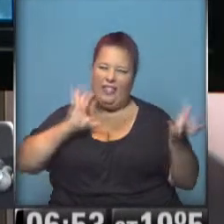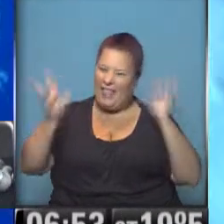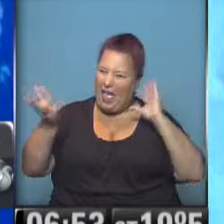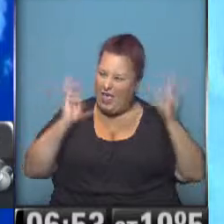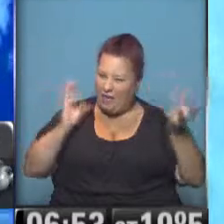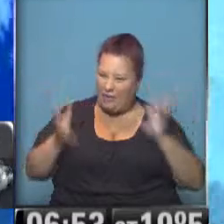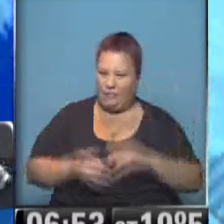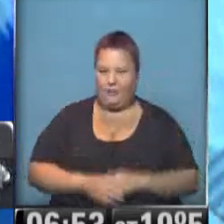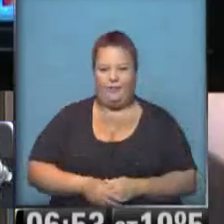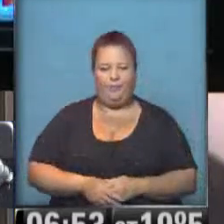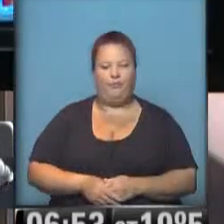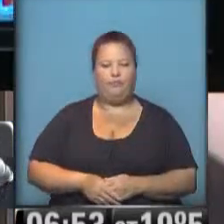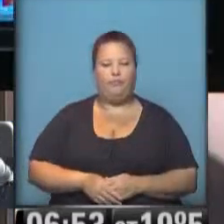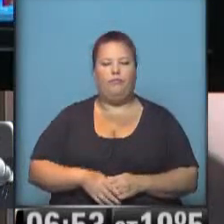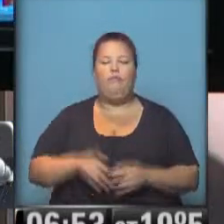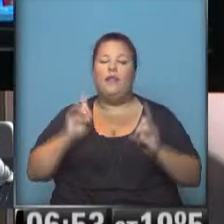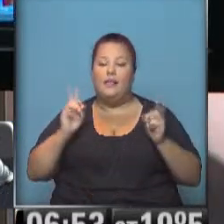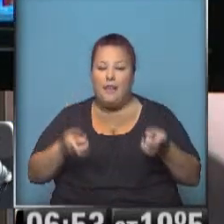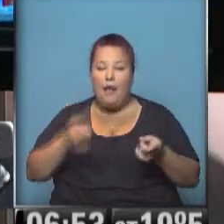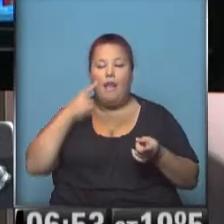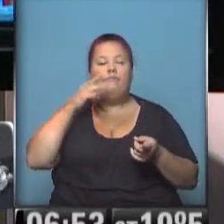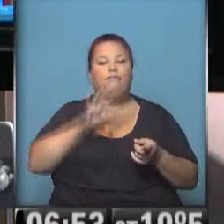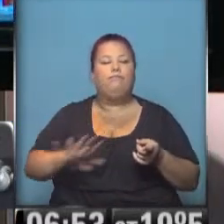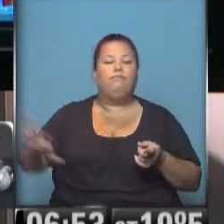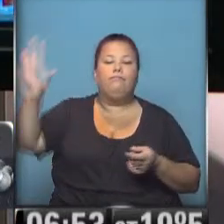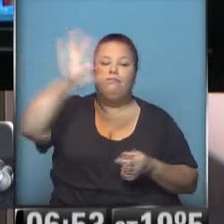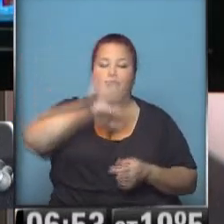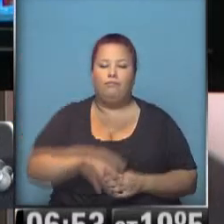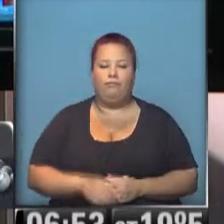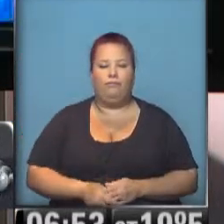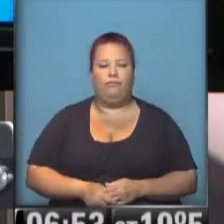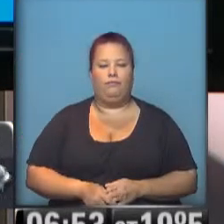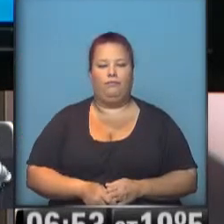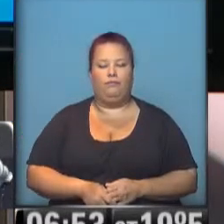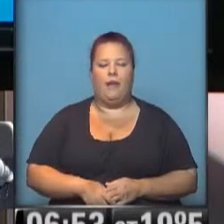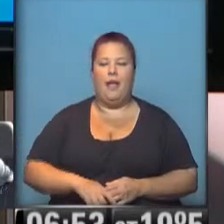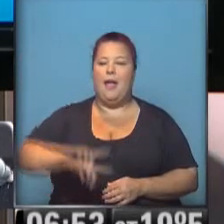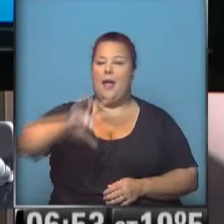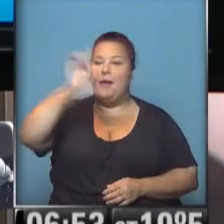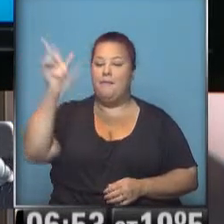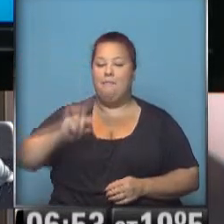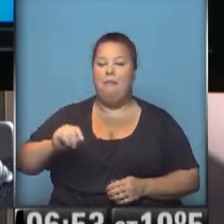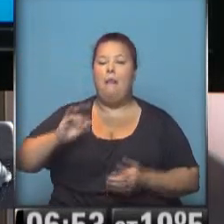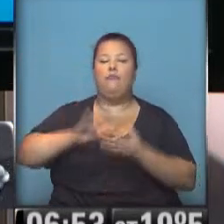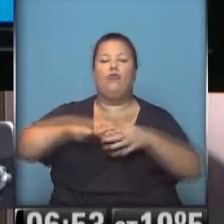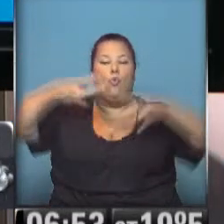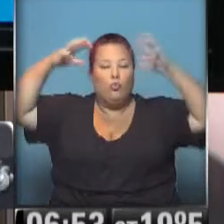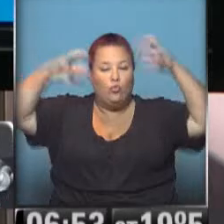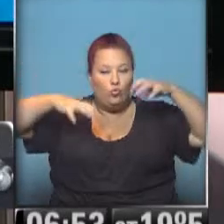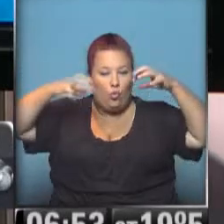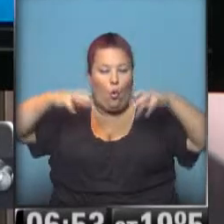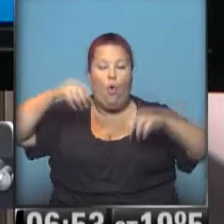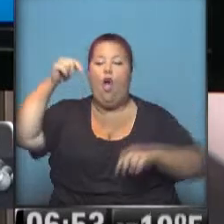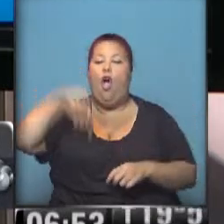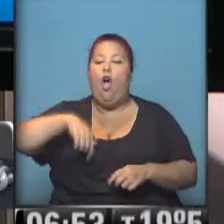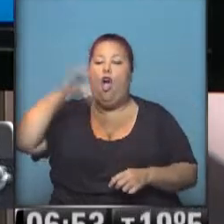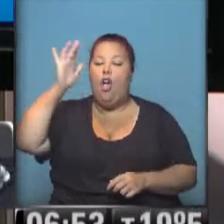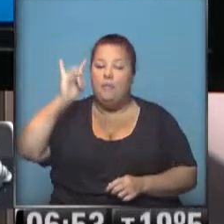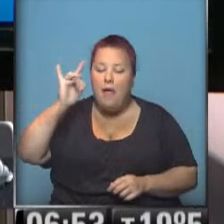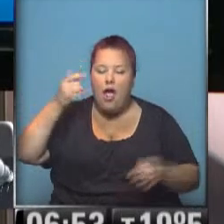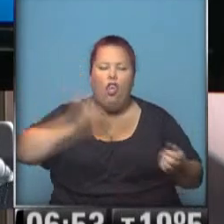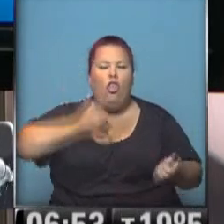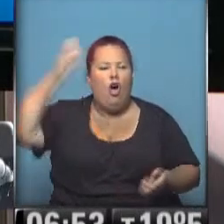inestable. Y a propósito, nos vamos a recorrer los mapas de las lluvias. Hoy, miércoles,